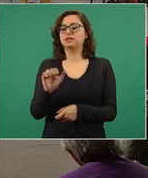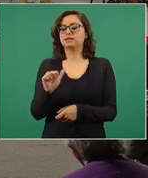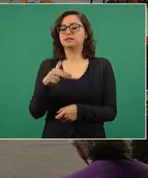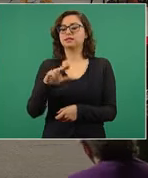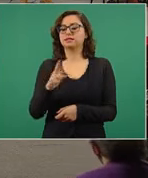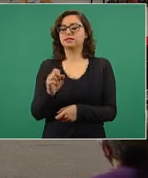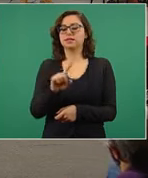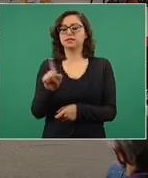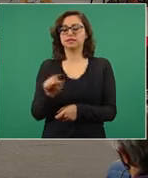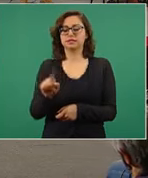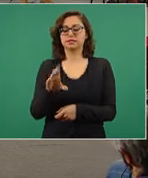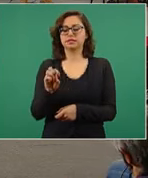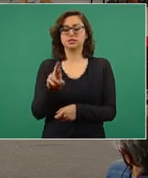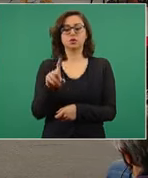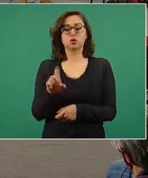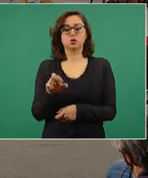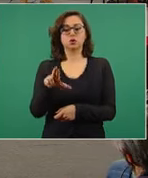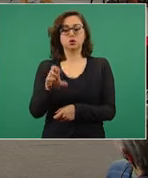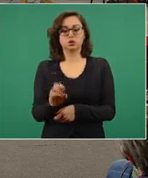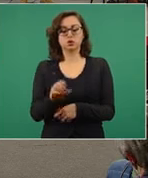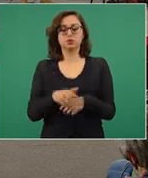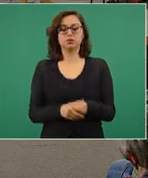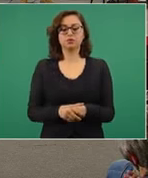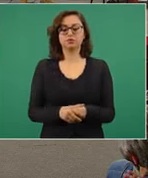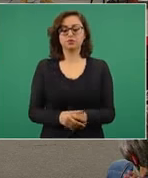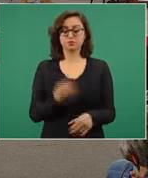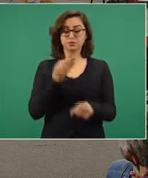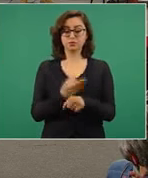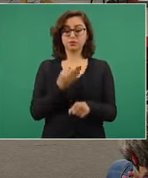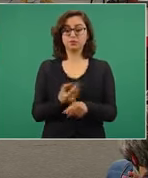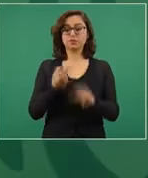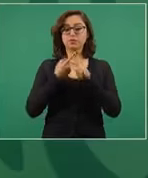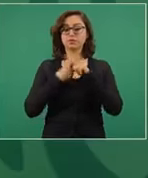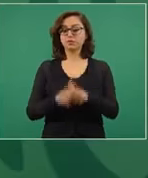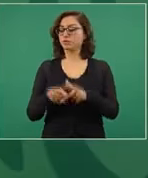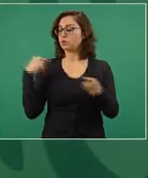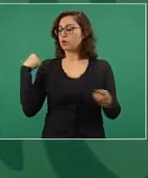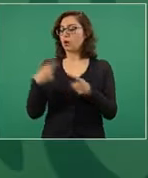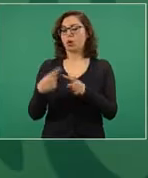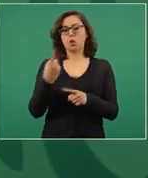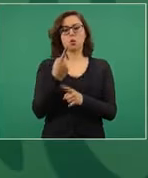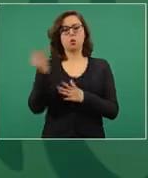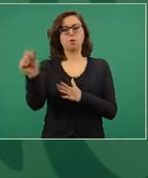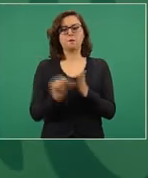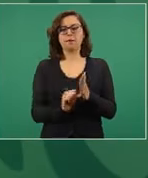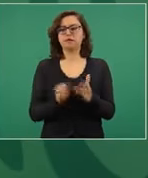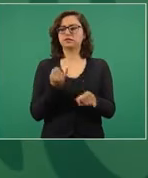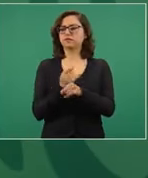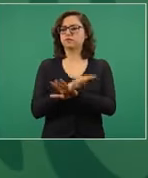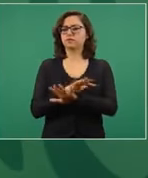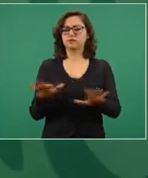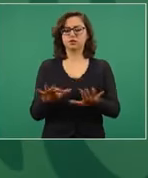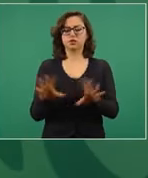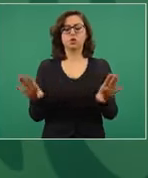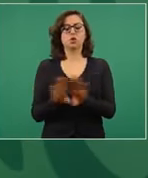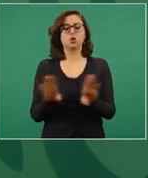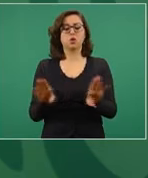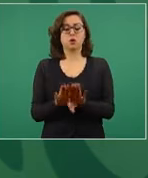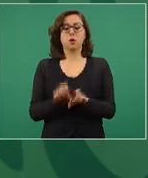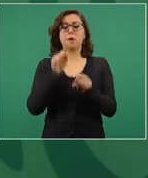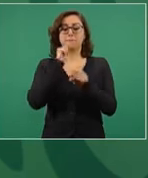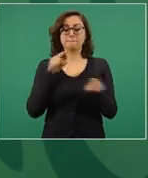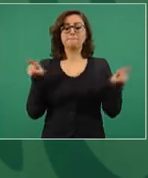conocer el trabajo que se ha realizado durante este último mes y digamos el resumen de este año,